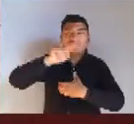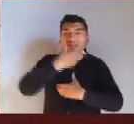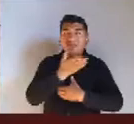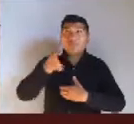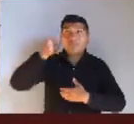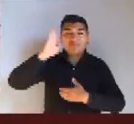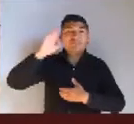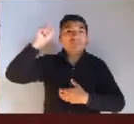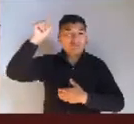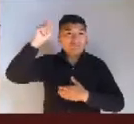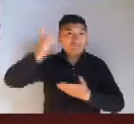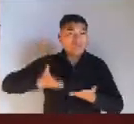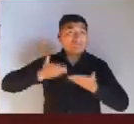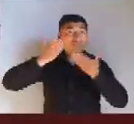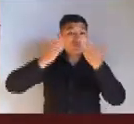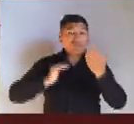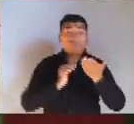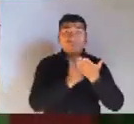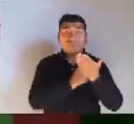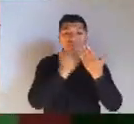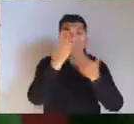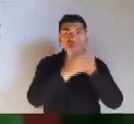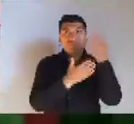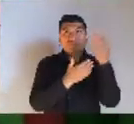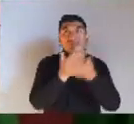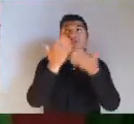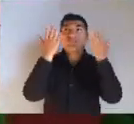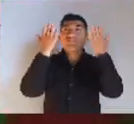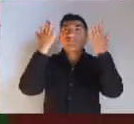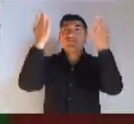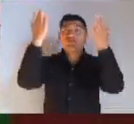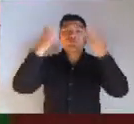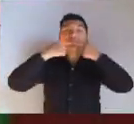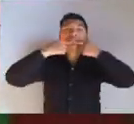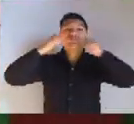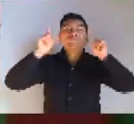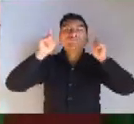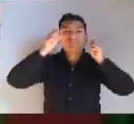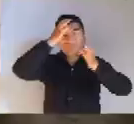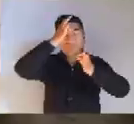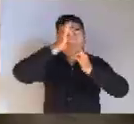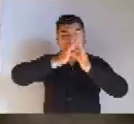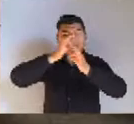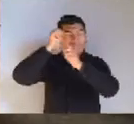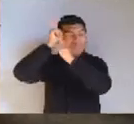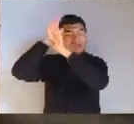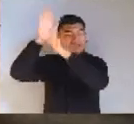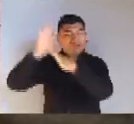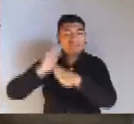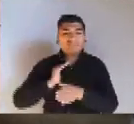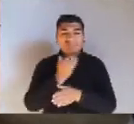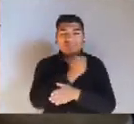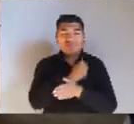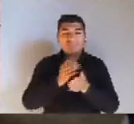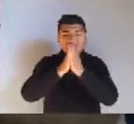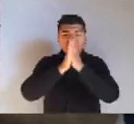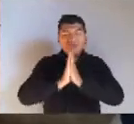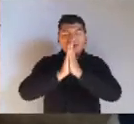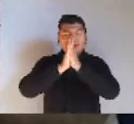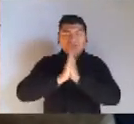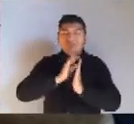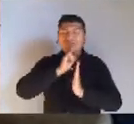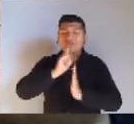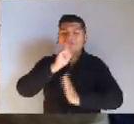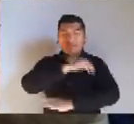Dios. Levantemos nuestras manos al Señor y digamos con fe: Padre nuestro que estás en